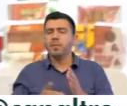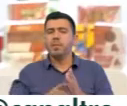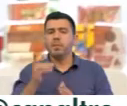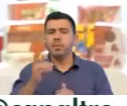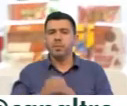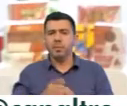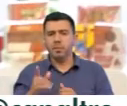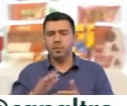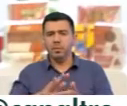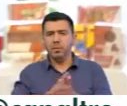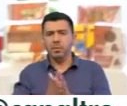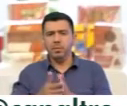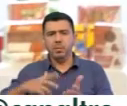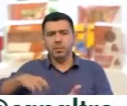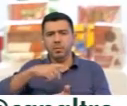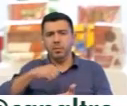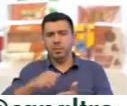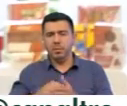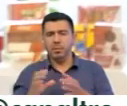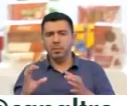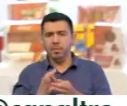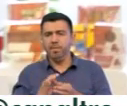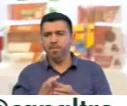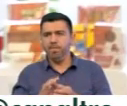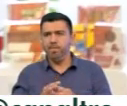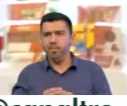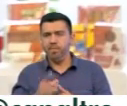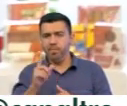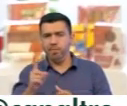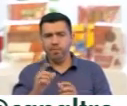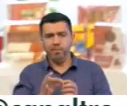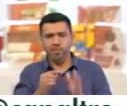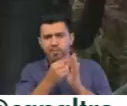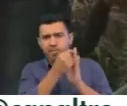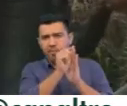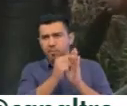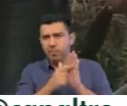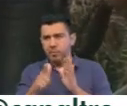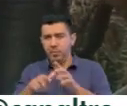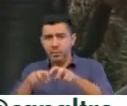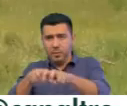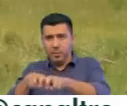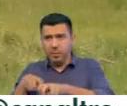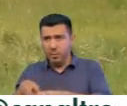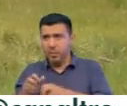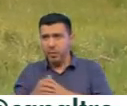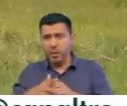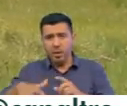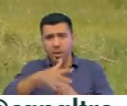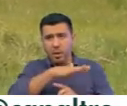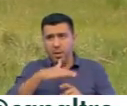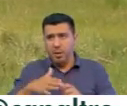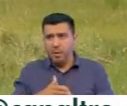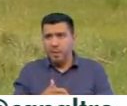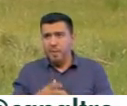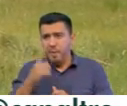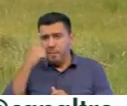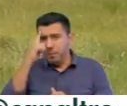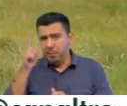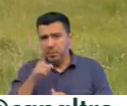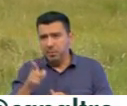une, con un componente agropecuario y ambiental trazado